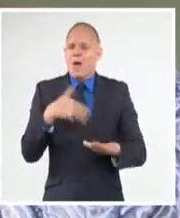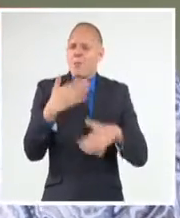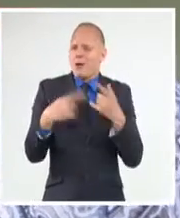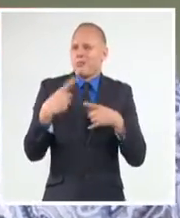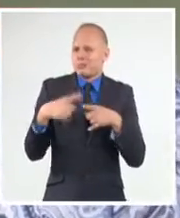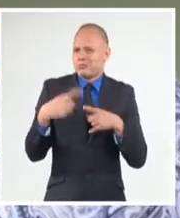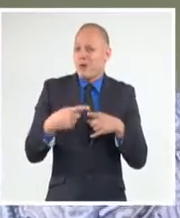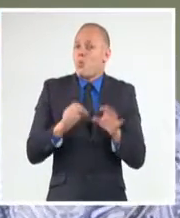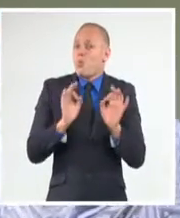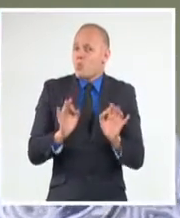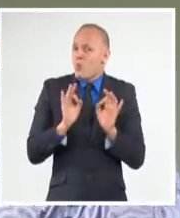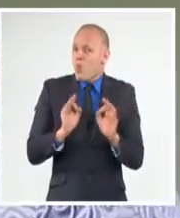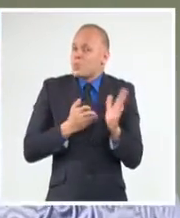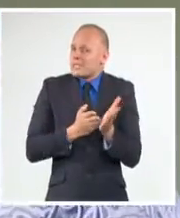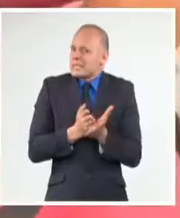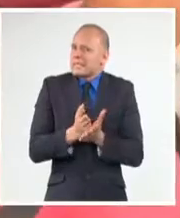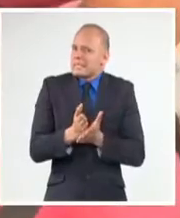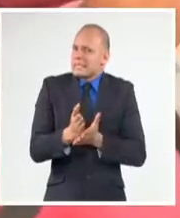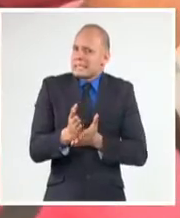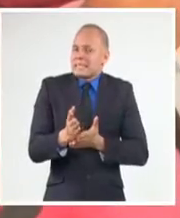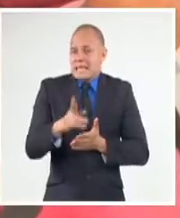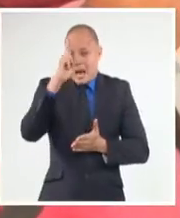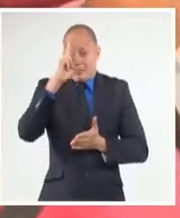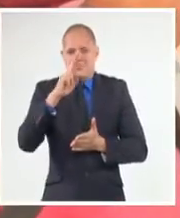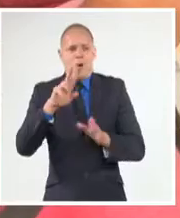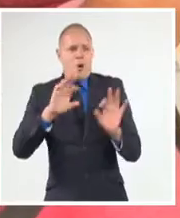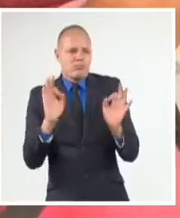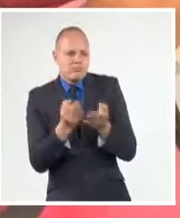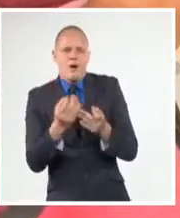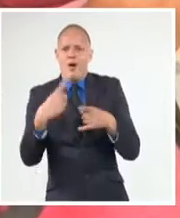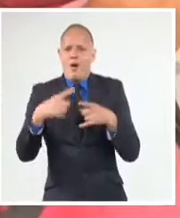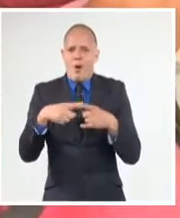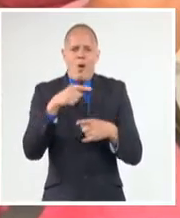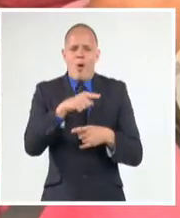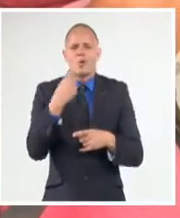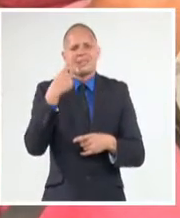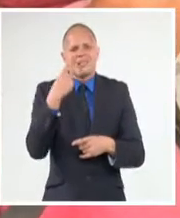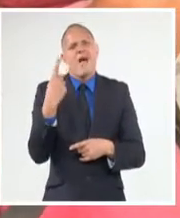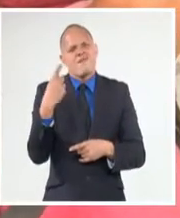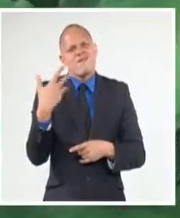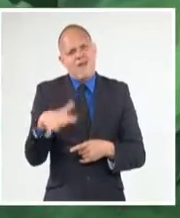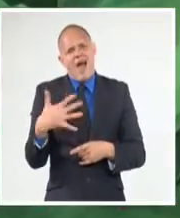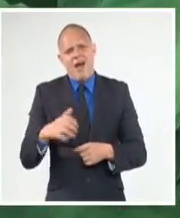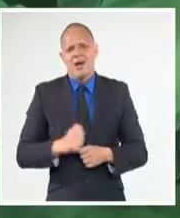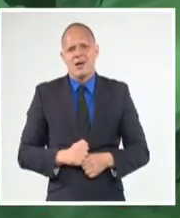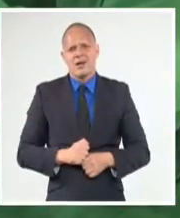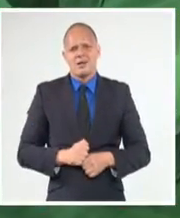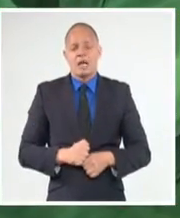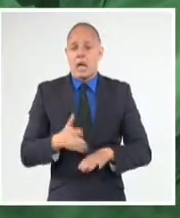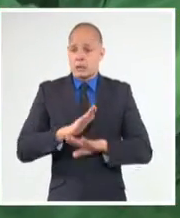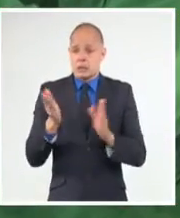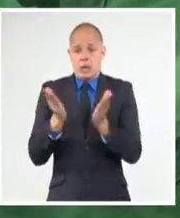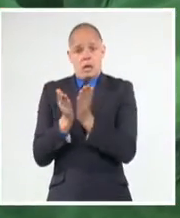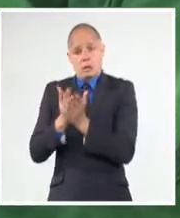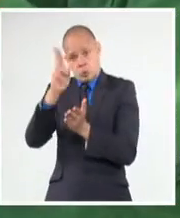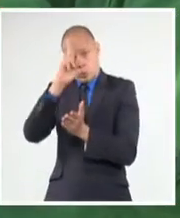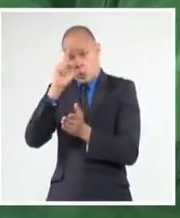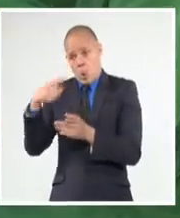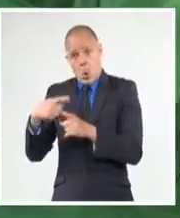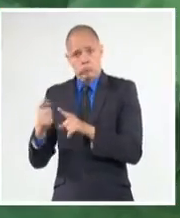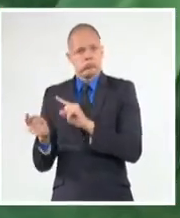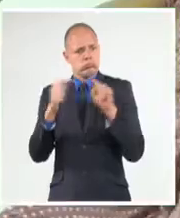las condiciones de la atención primaria de salud, aún muy deprimida, a pesar de la incorporación de estudiantes de las ciencias médicas